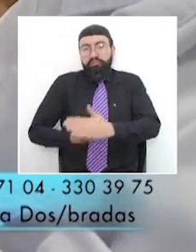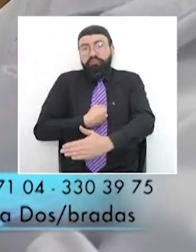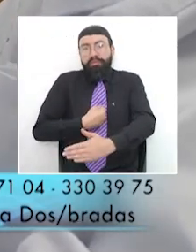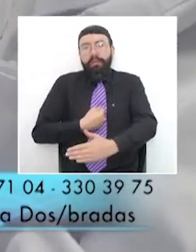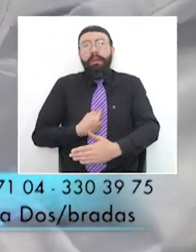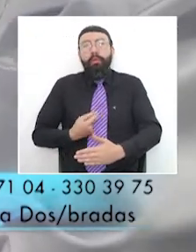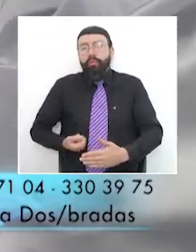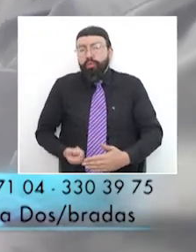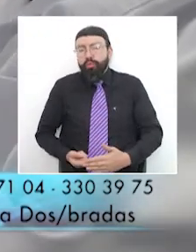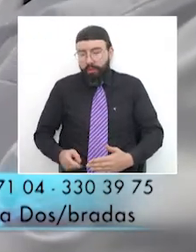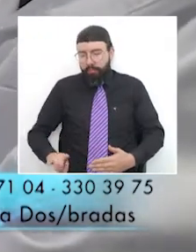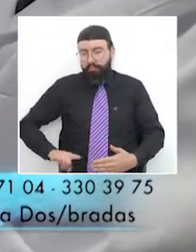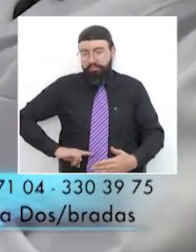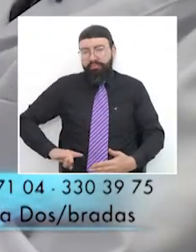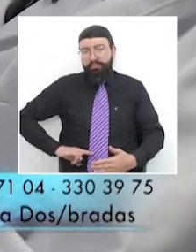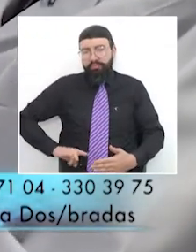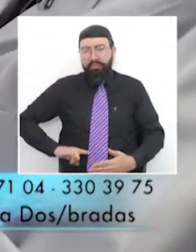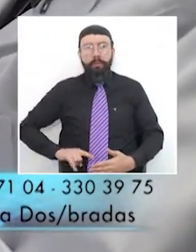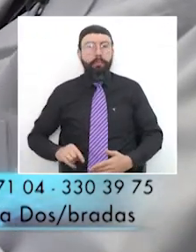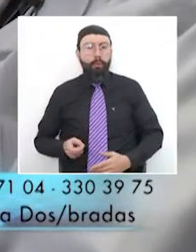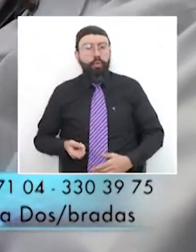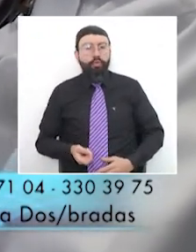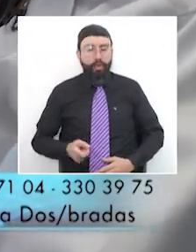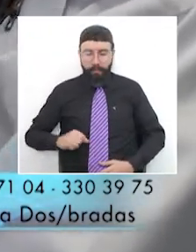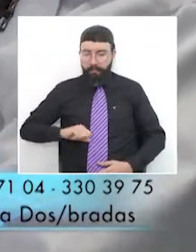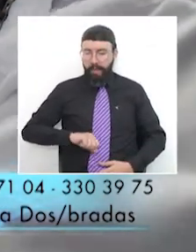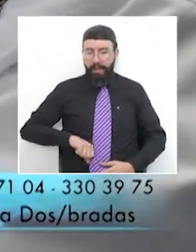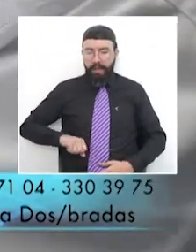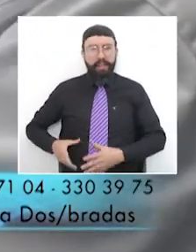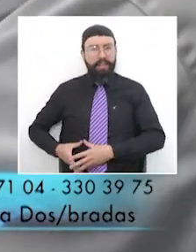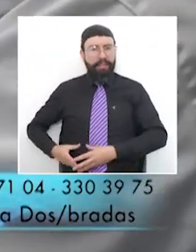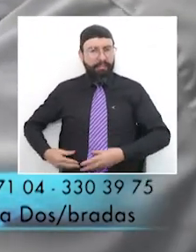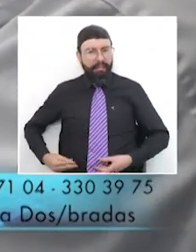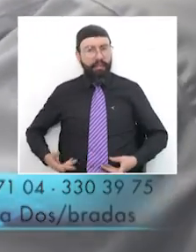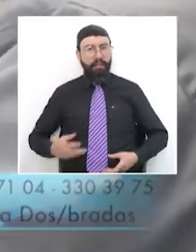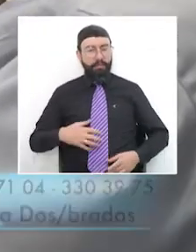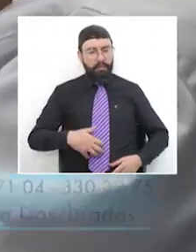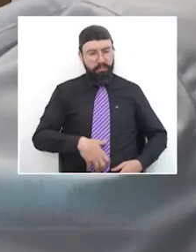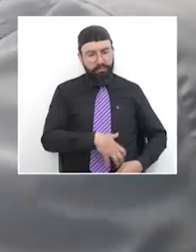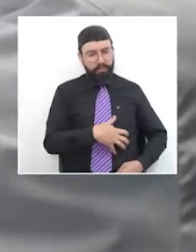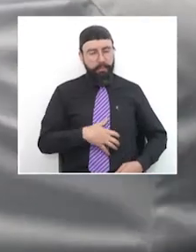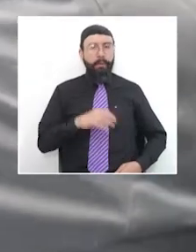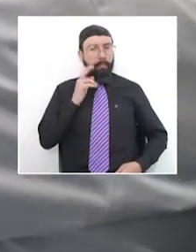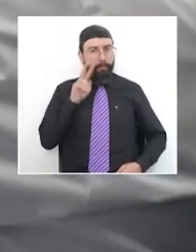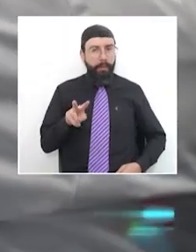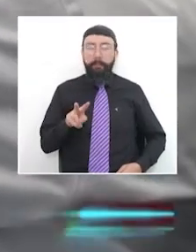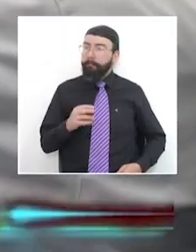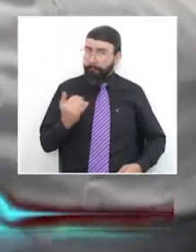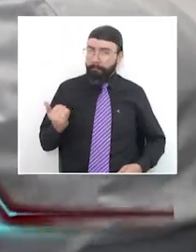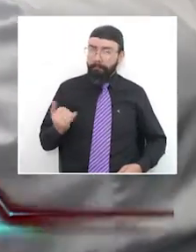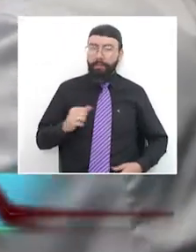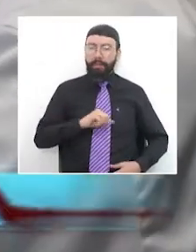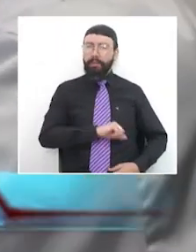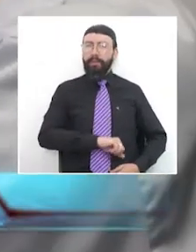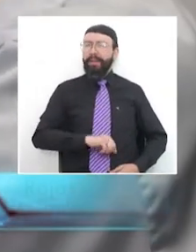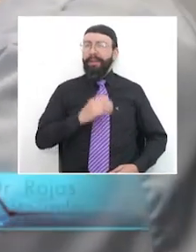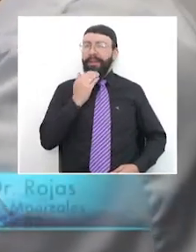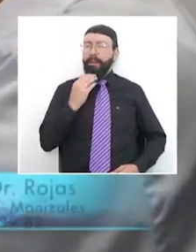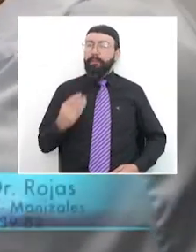las ondas de sonido. Y lo utilizamos para los órganos más superficiales, que vamos ahora a verle a don Luis Eduardo, como